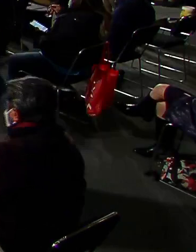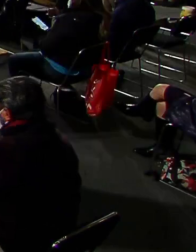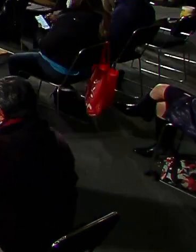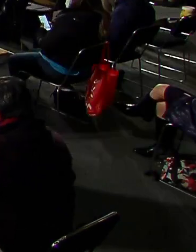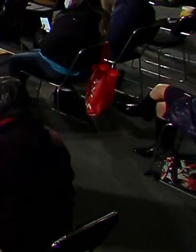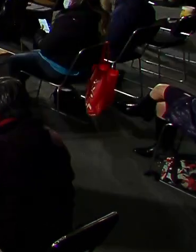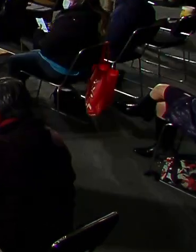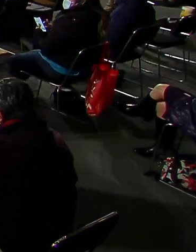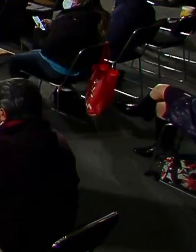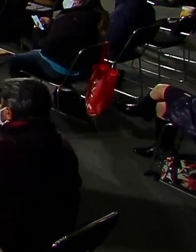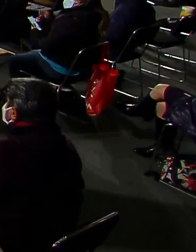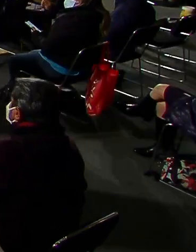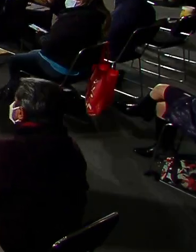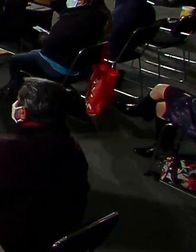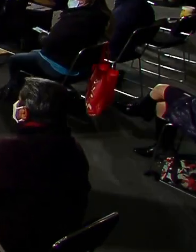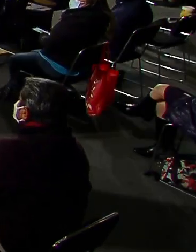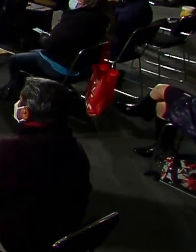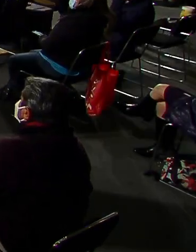Ánimo. Ánimo, ánimo.